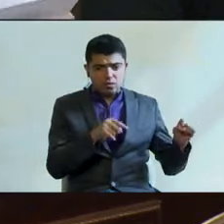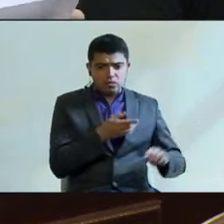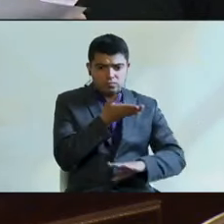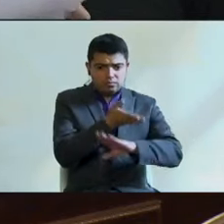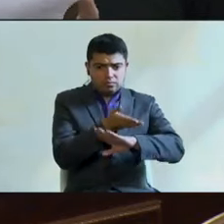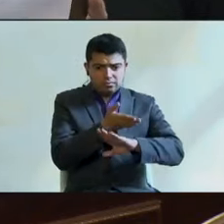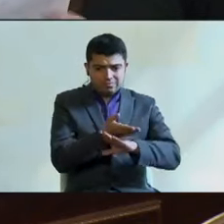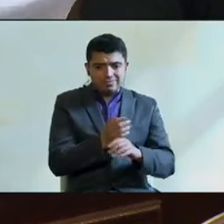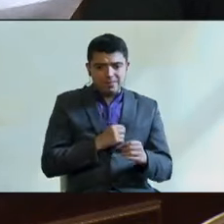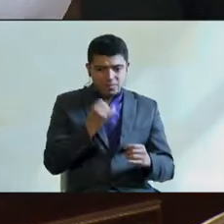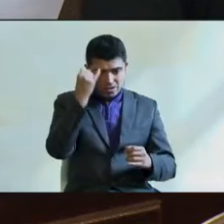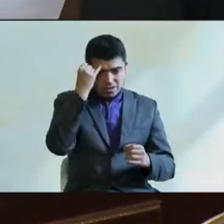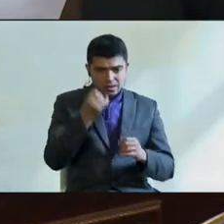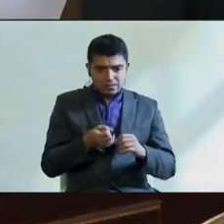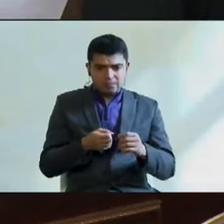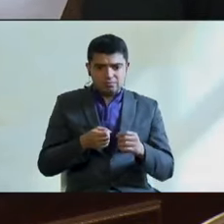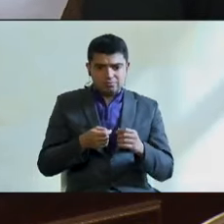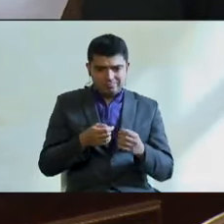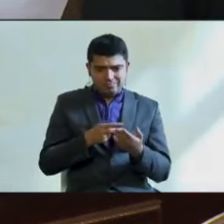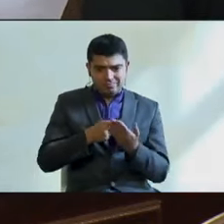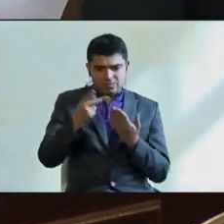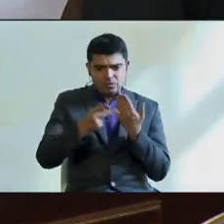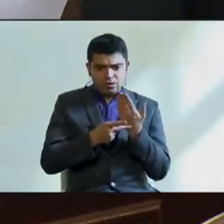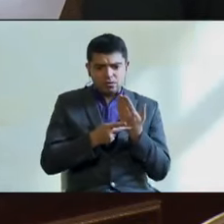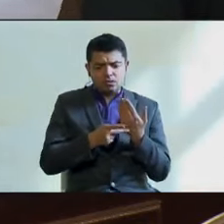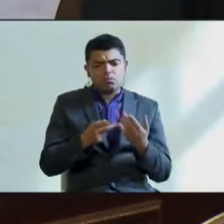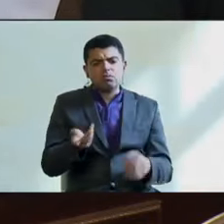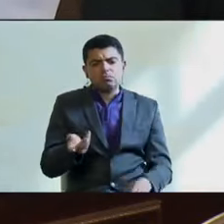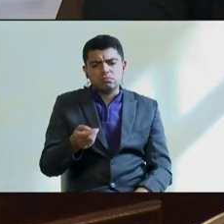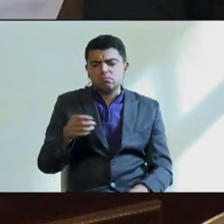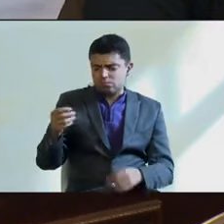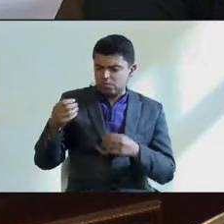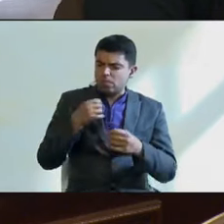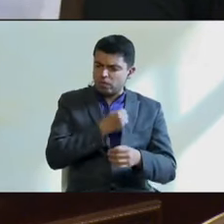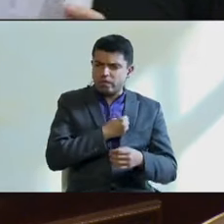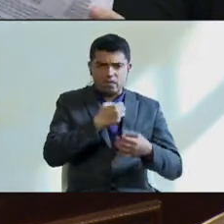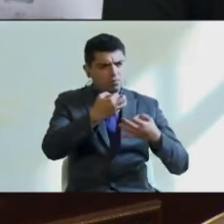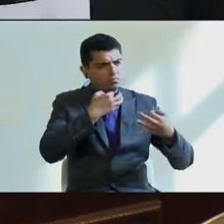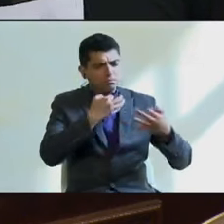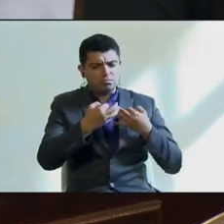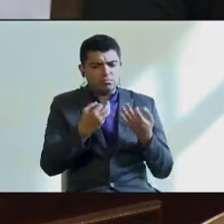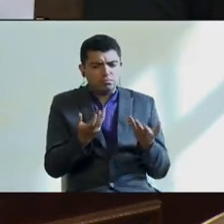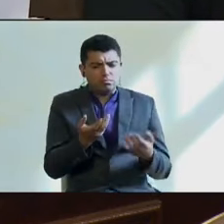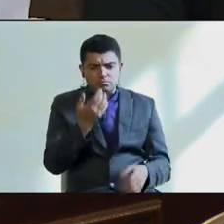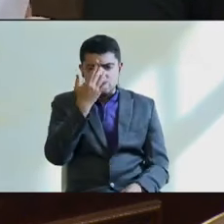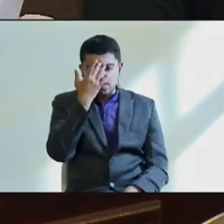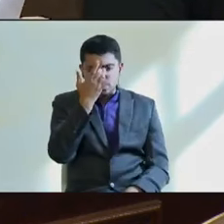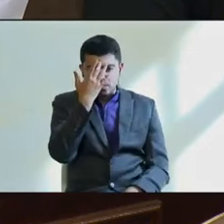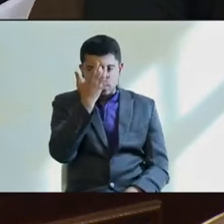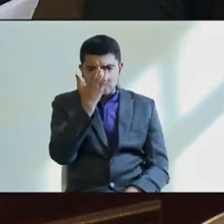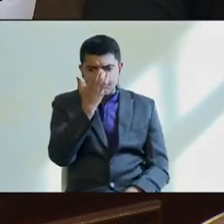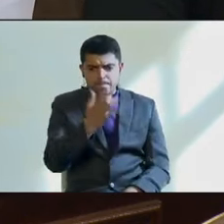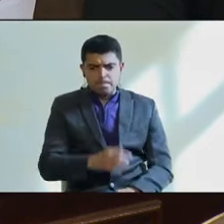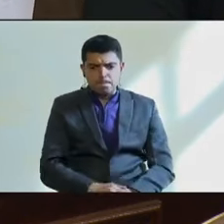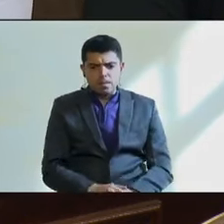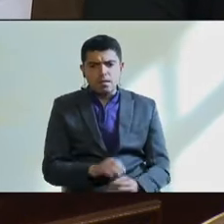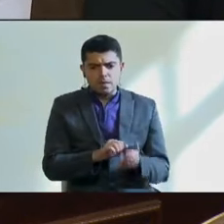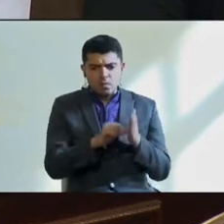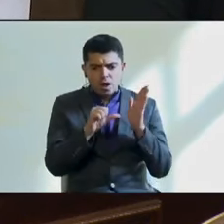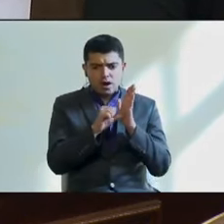proyecto me expliquen Por qué de manera expresa se deja ese